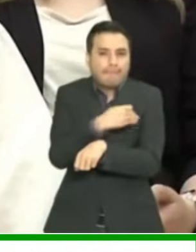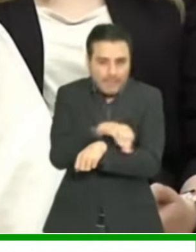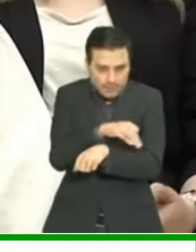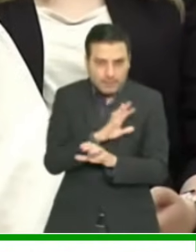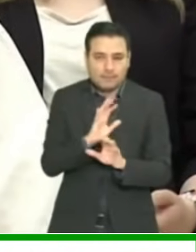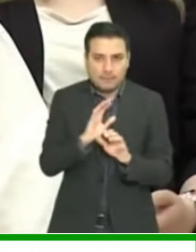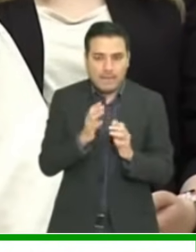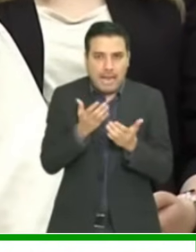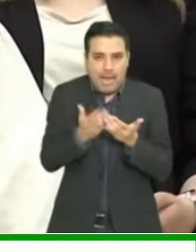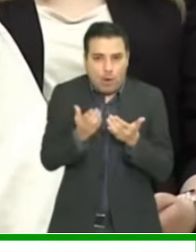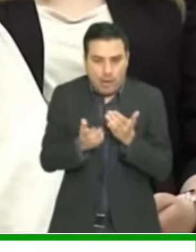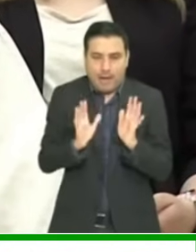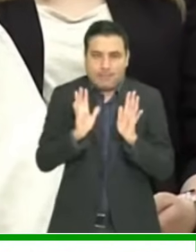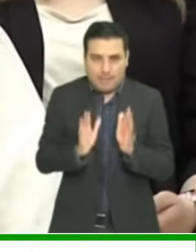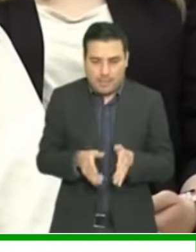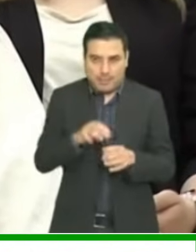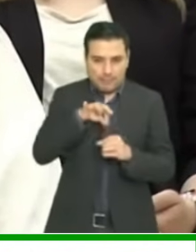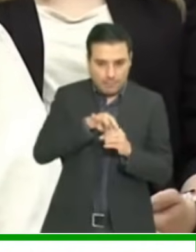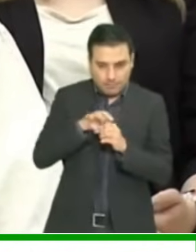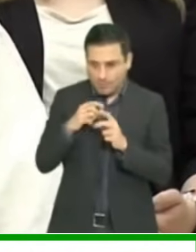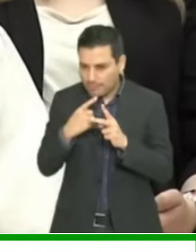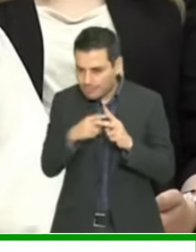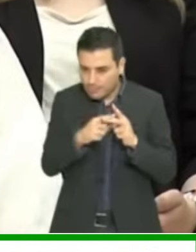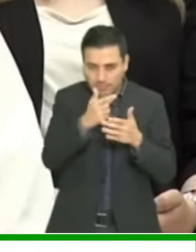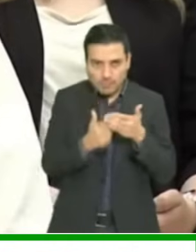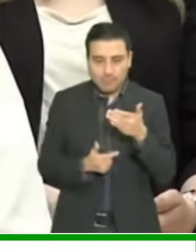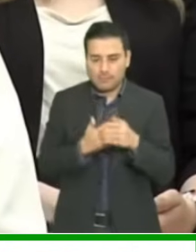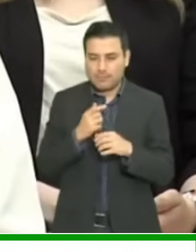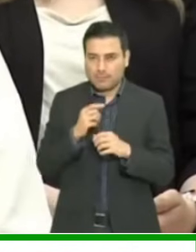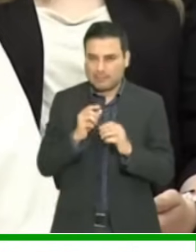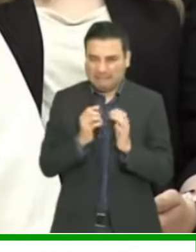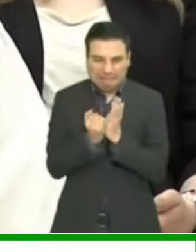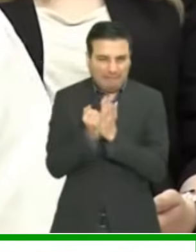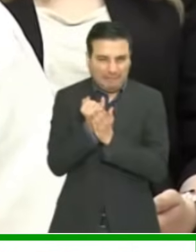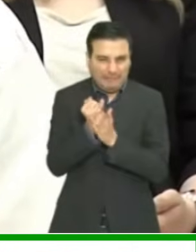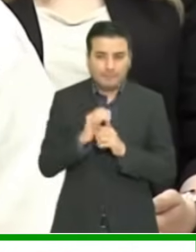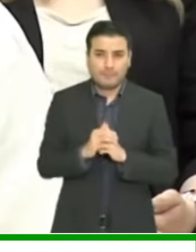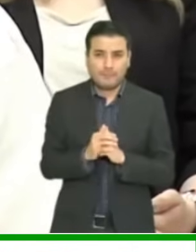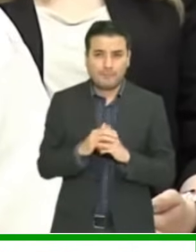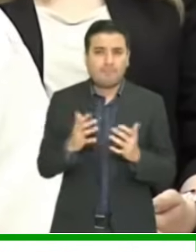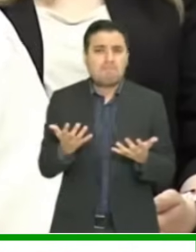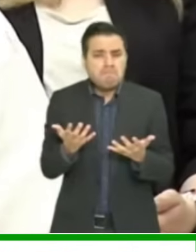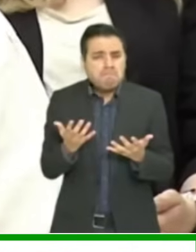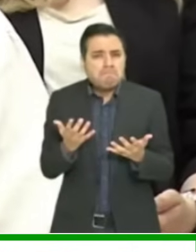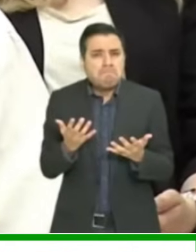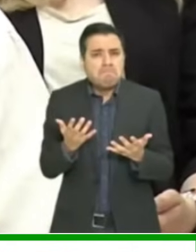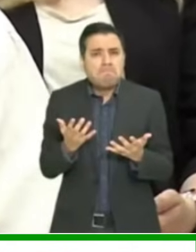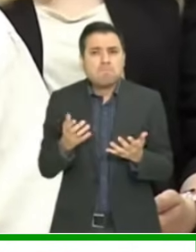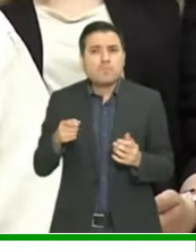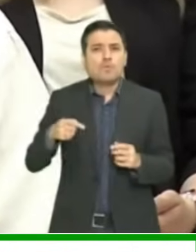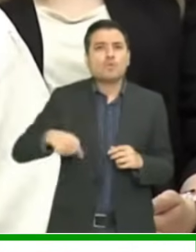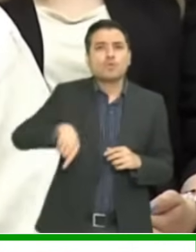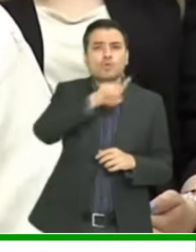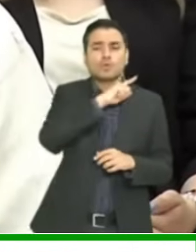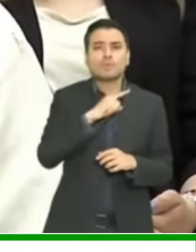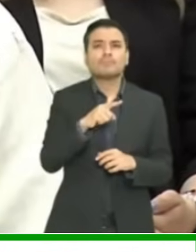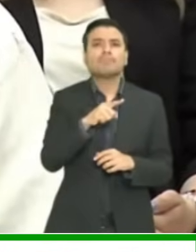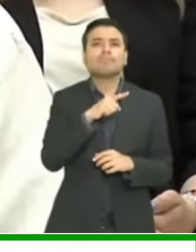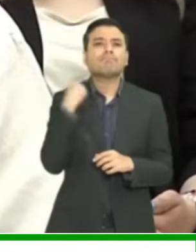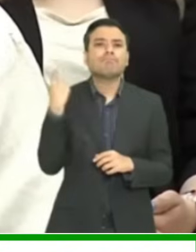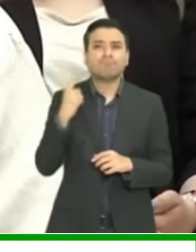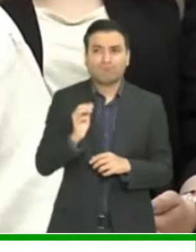me parece que tenemos que subrayar que reconocer una derrota no es sinónimo de